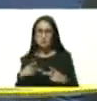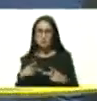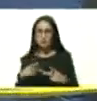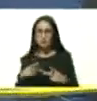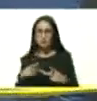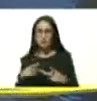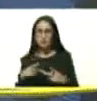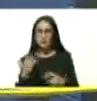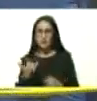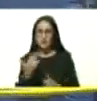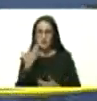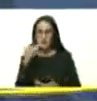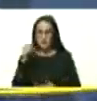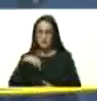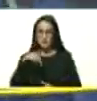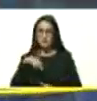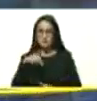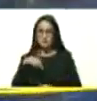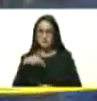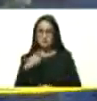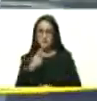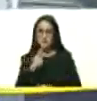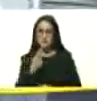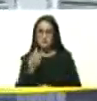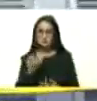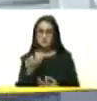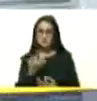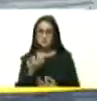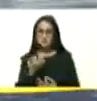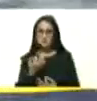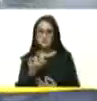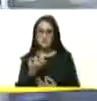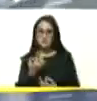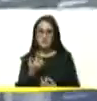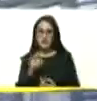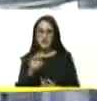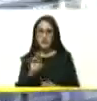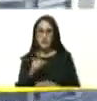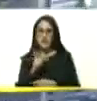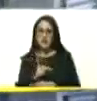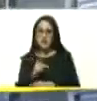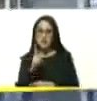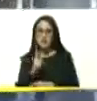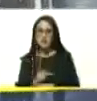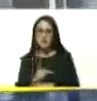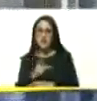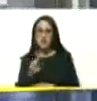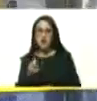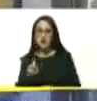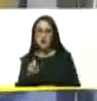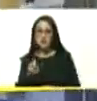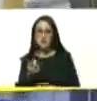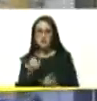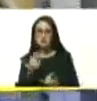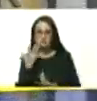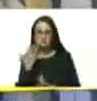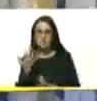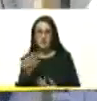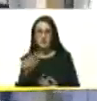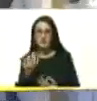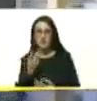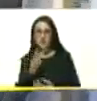esta producción que estamos viendo acá, presidente, para decirle, mira, aquí está este kilo de arroz que lo estamos viendo, que está saliendo, la verdad, de